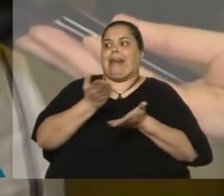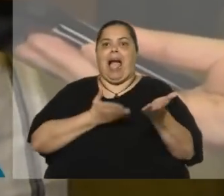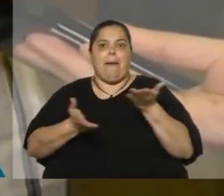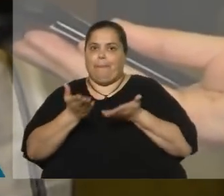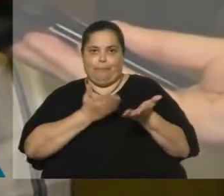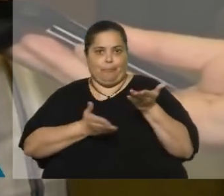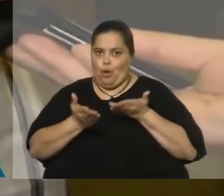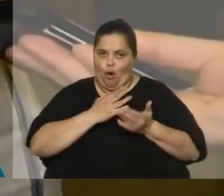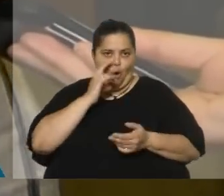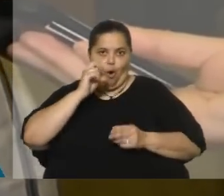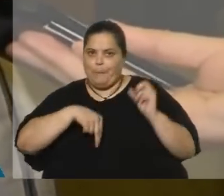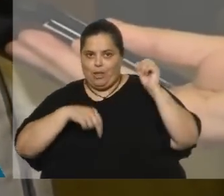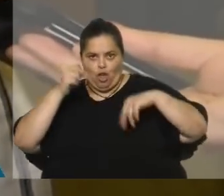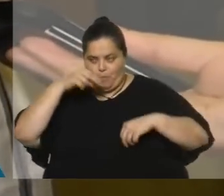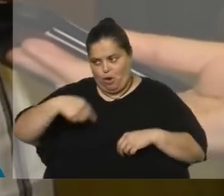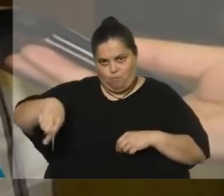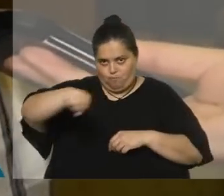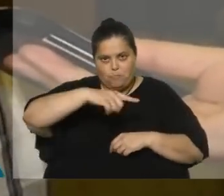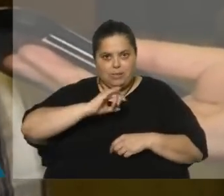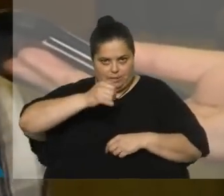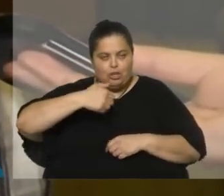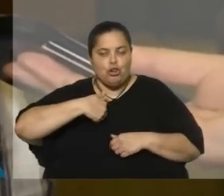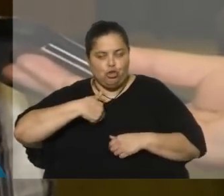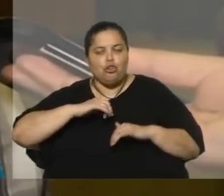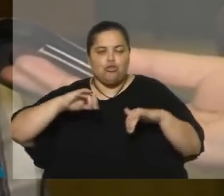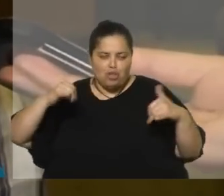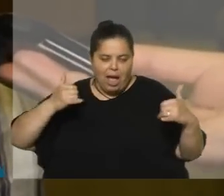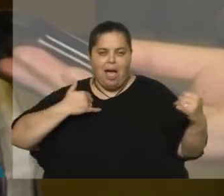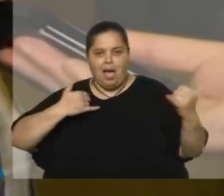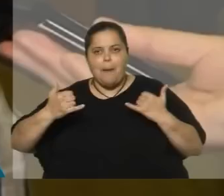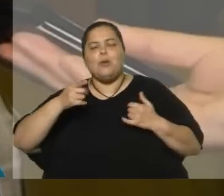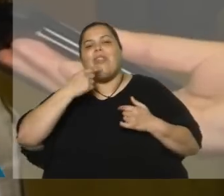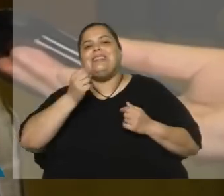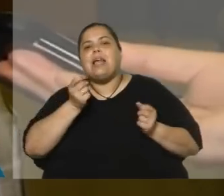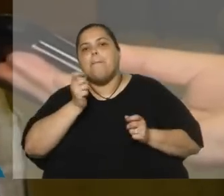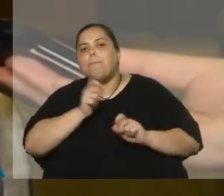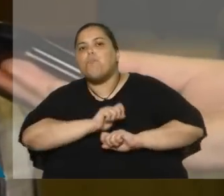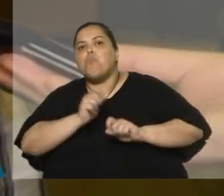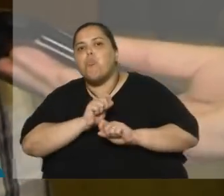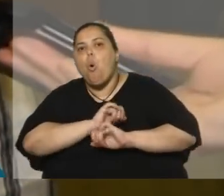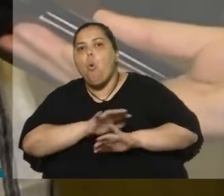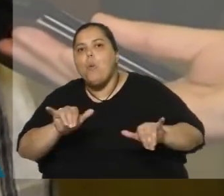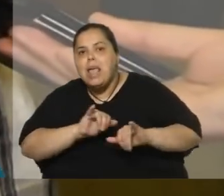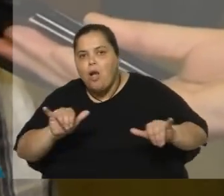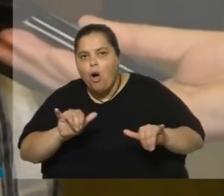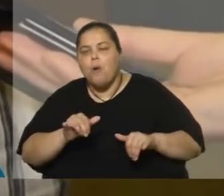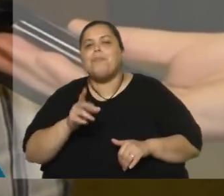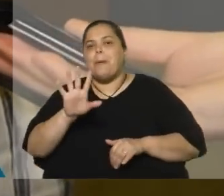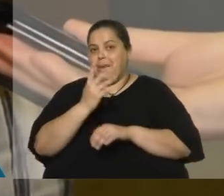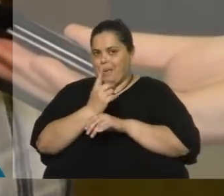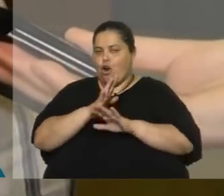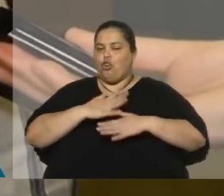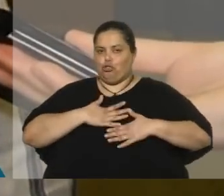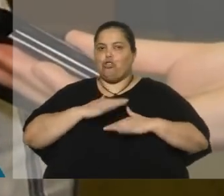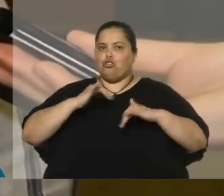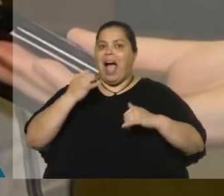y dan sus posturas. Nosotros esperamos, hemos recibido... Pero públicamente, digo. Sí, públicamente hemos recibido individualmente